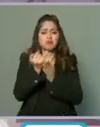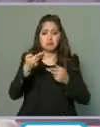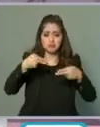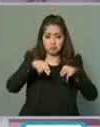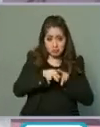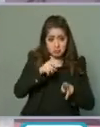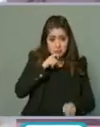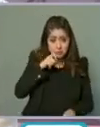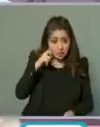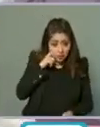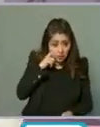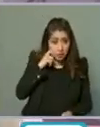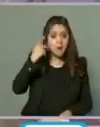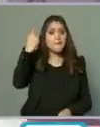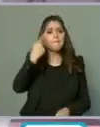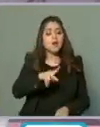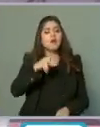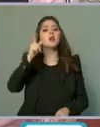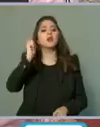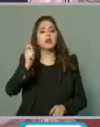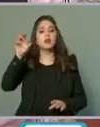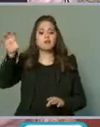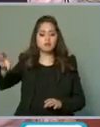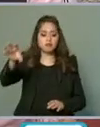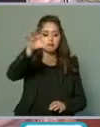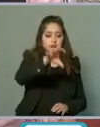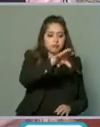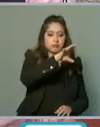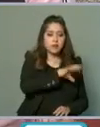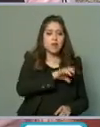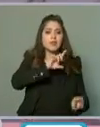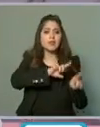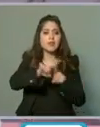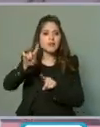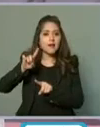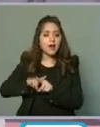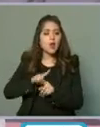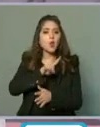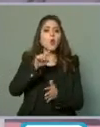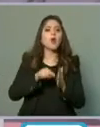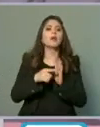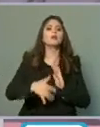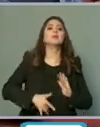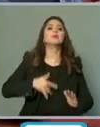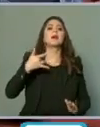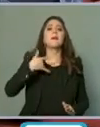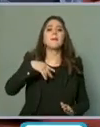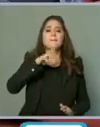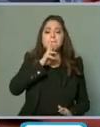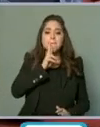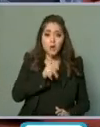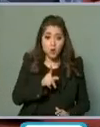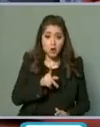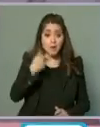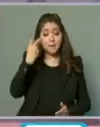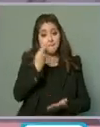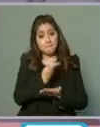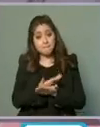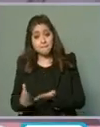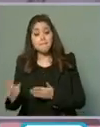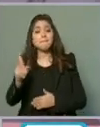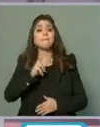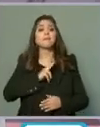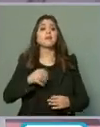se esperaría que tú puedas tener como compensadas diferentes áreas y tener satisfacción en todas ellas, ¿no? Y mi vida social, que es un área en la que yo puedo de